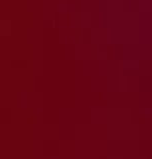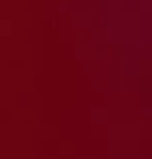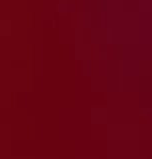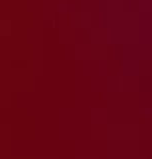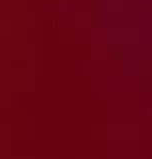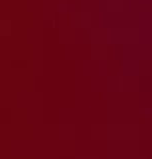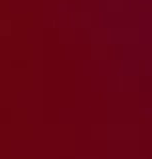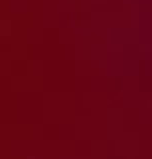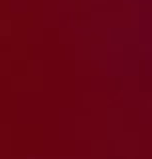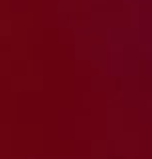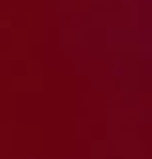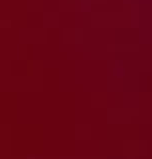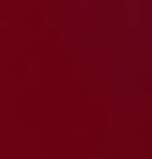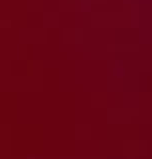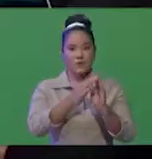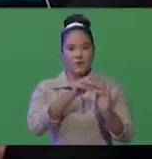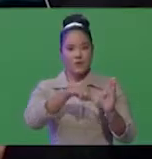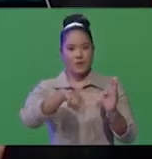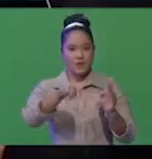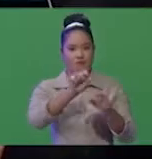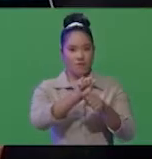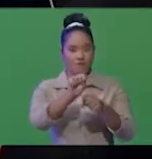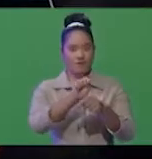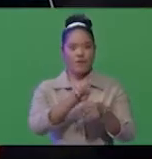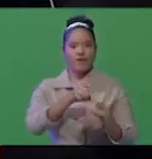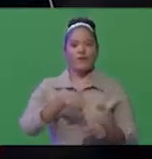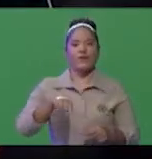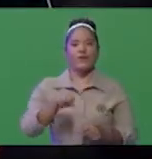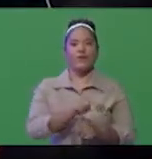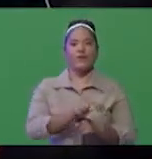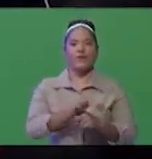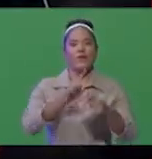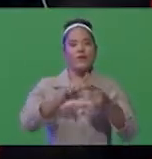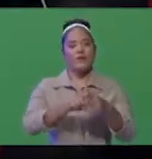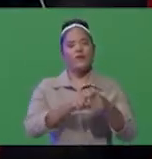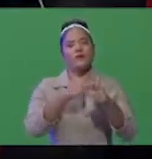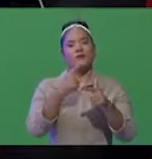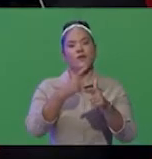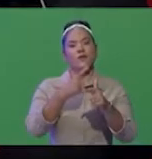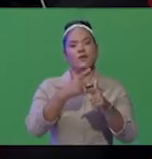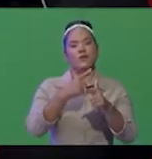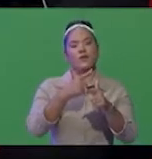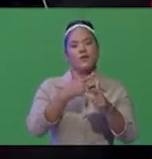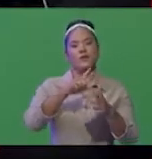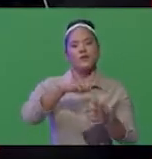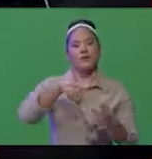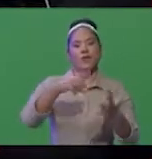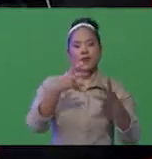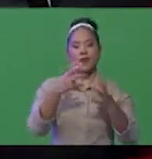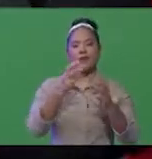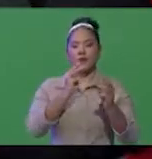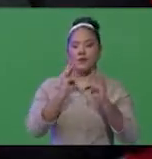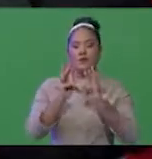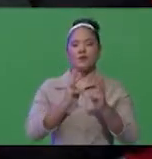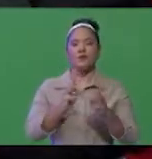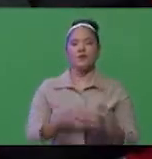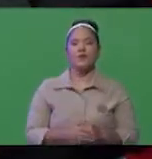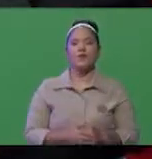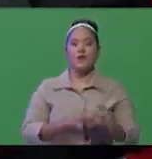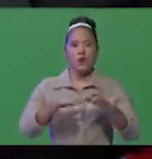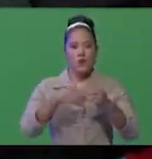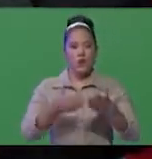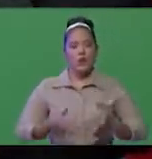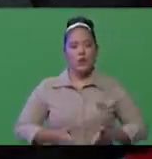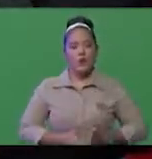nuestros empleados. Así es. Y bueno que nos das esa introducción, porque básicamente de eso es que queremos hablar. ¿Cómo nace,